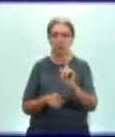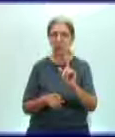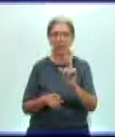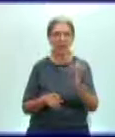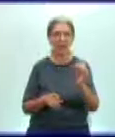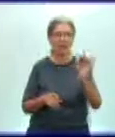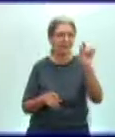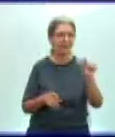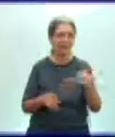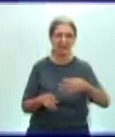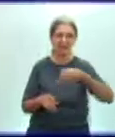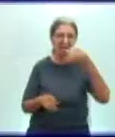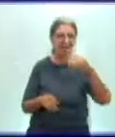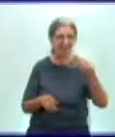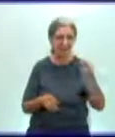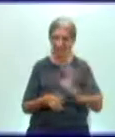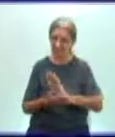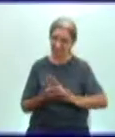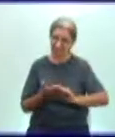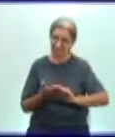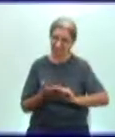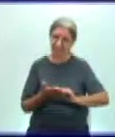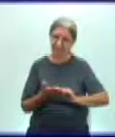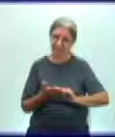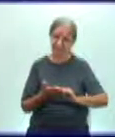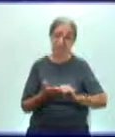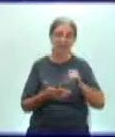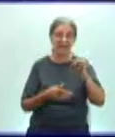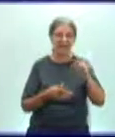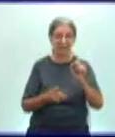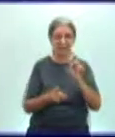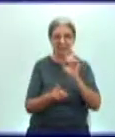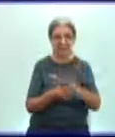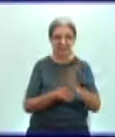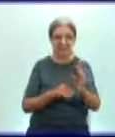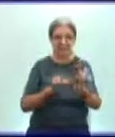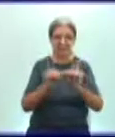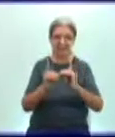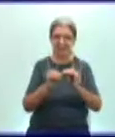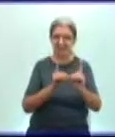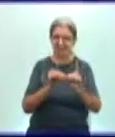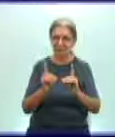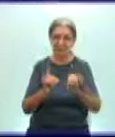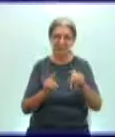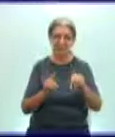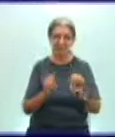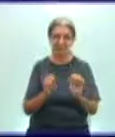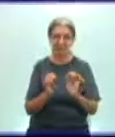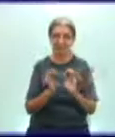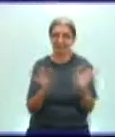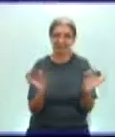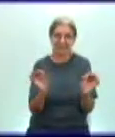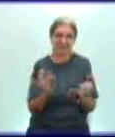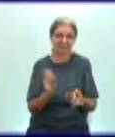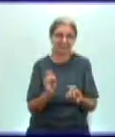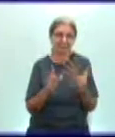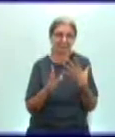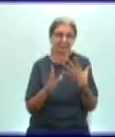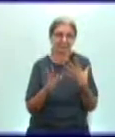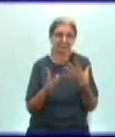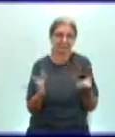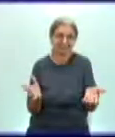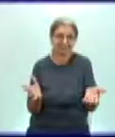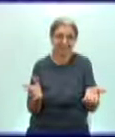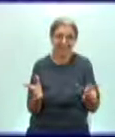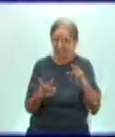lugar, comienza con un diálogo y ya eso es un elemento de originalidad. Hay otros elementos, usted se ha fijado